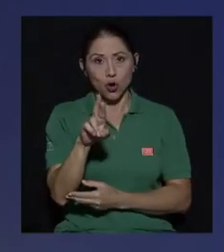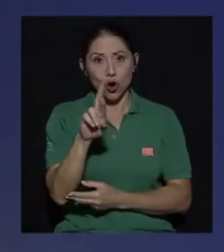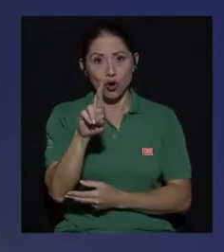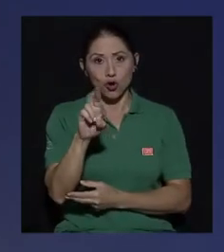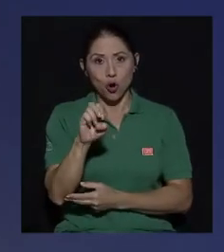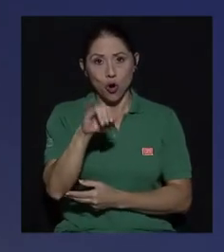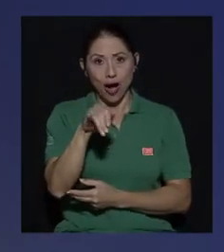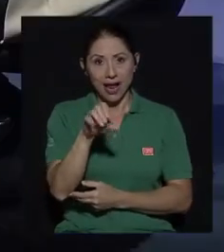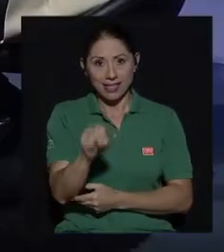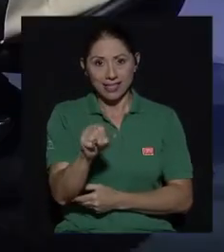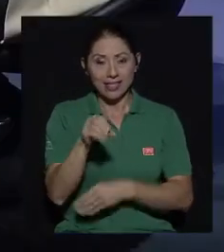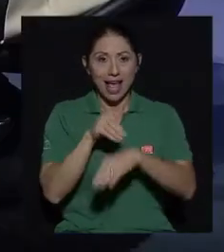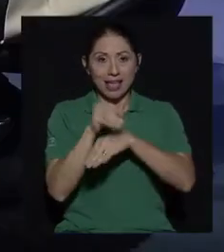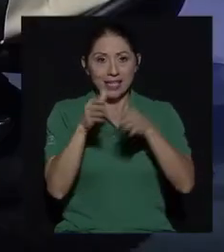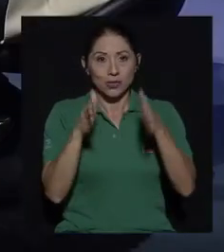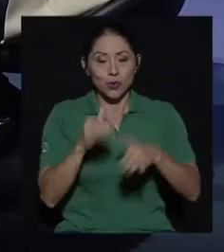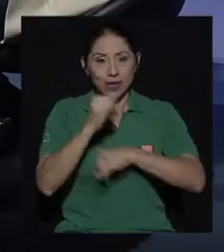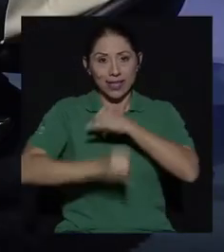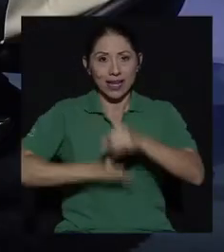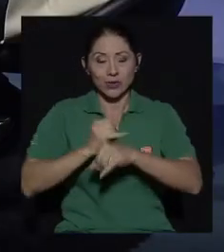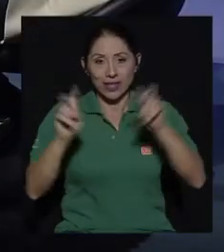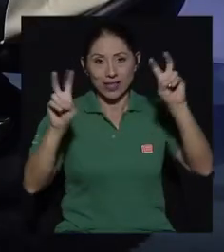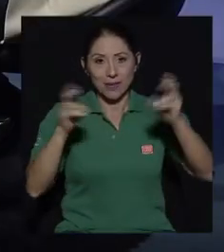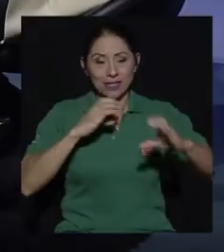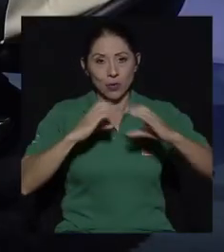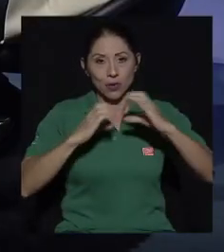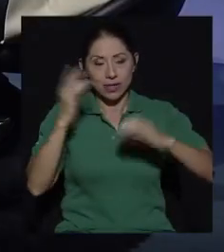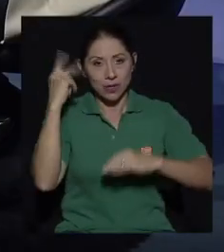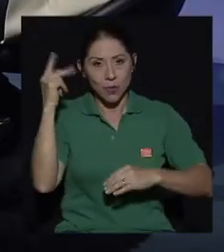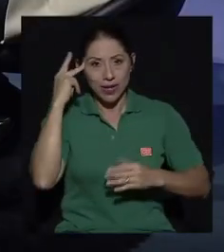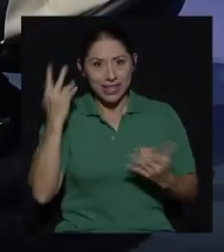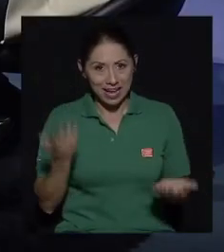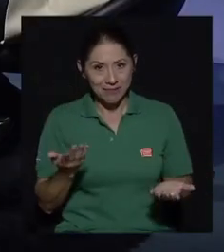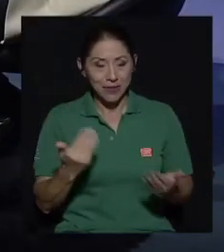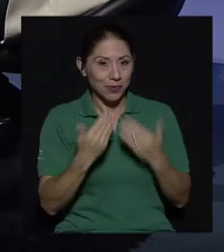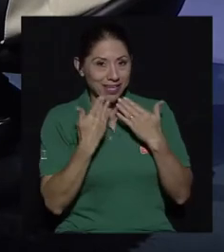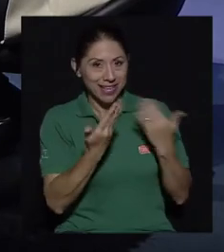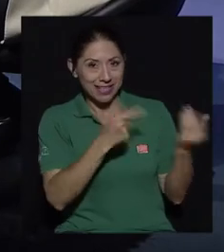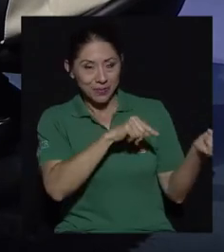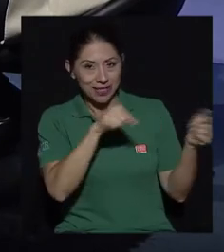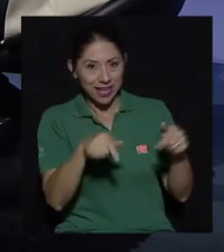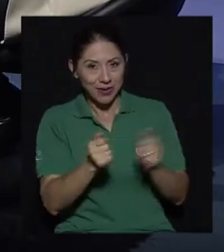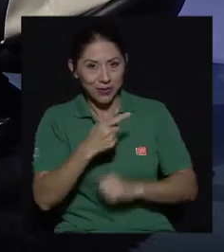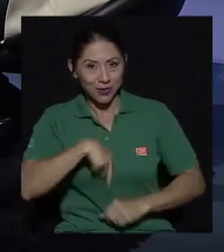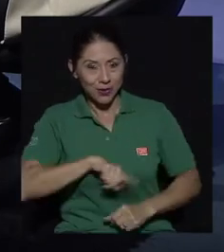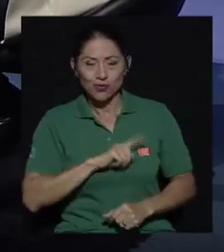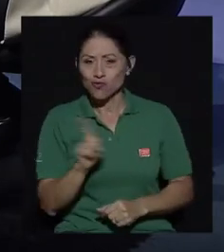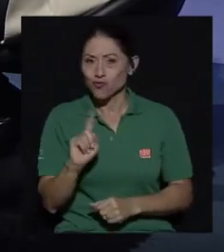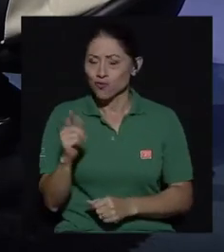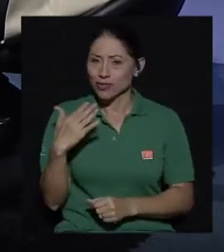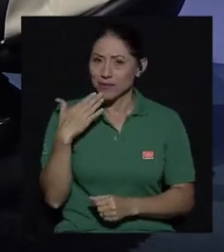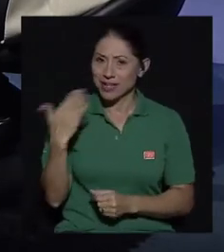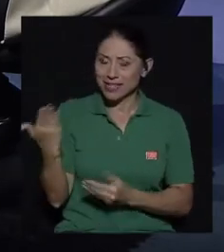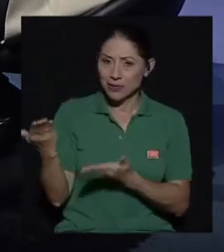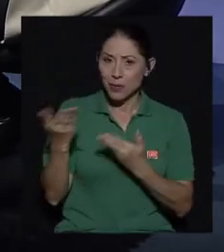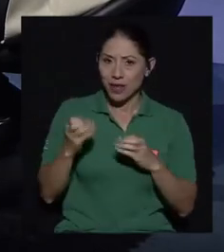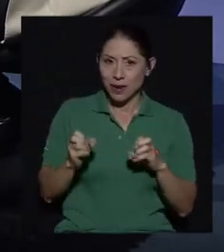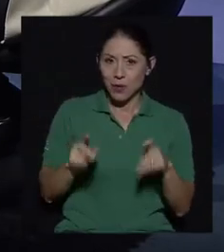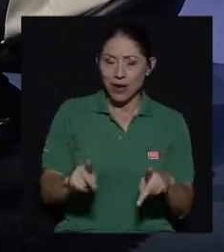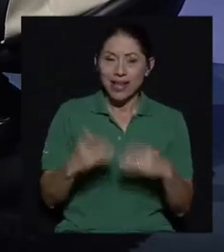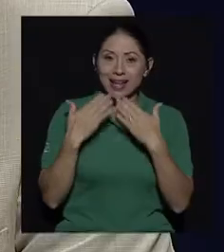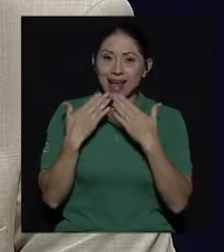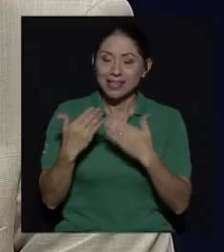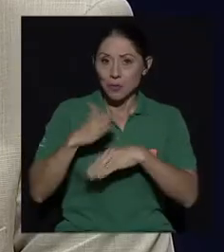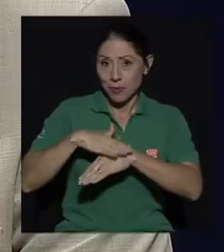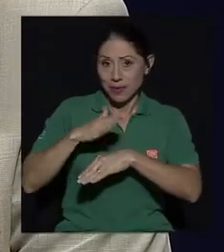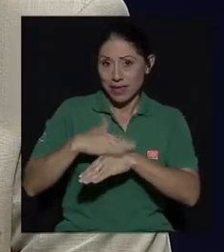rojas un asesor internacional en temas de comunicación política muchas gracias por estar con nosotros muchísimas gracias por la